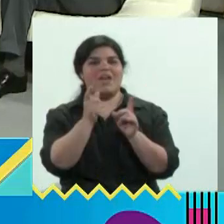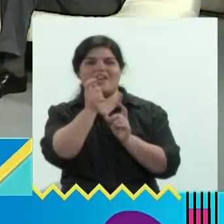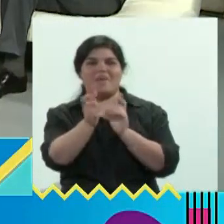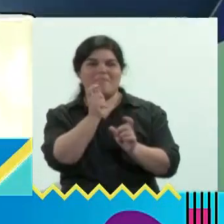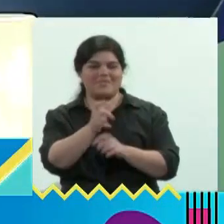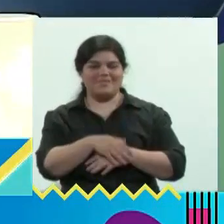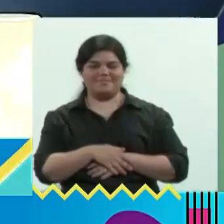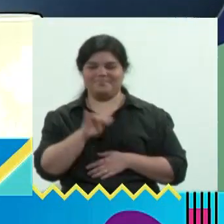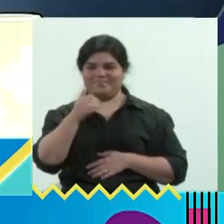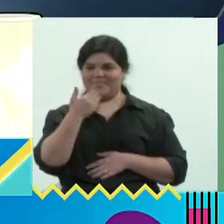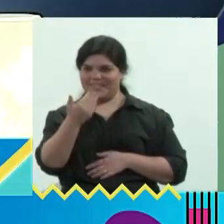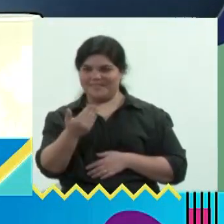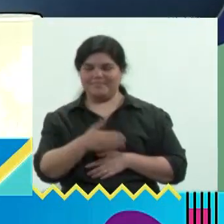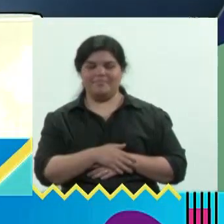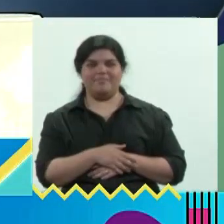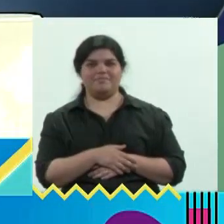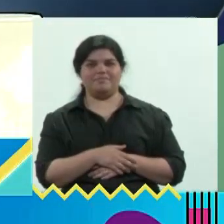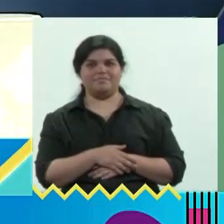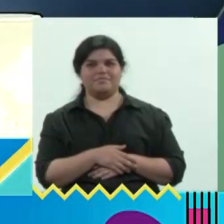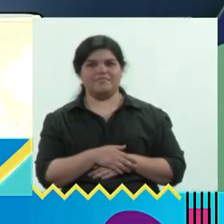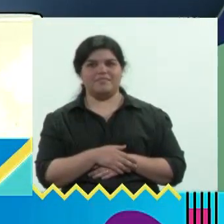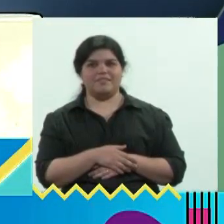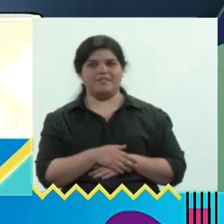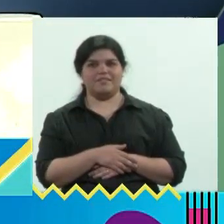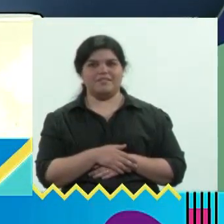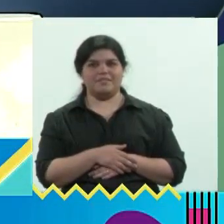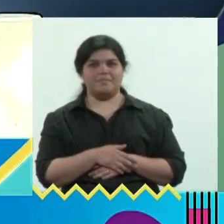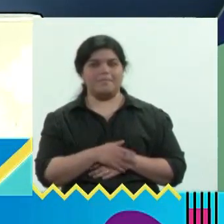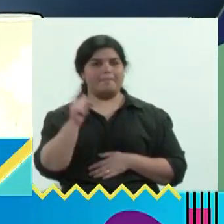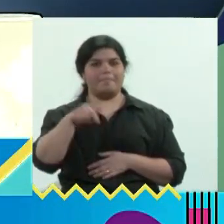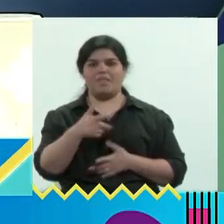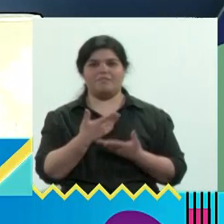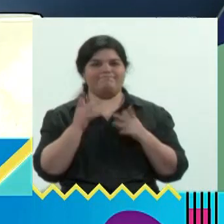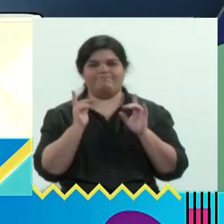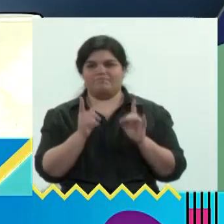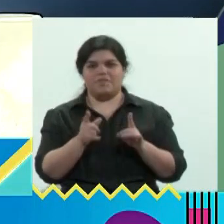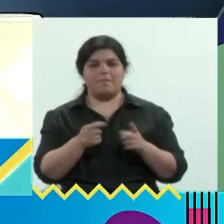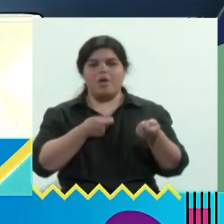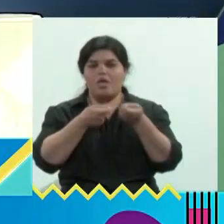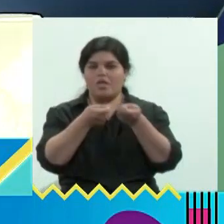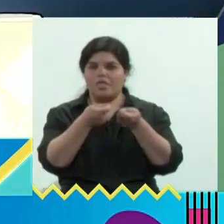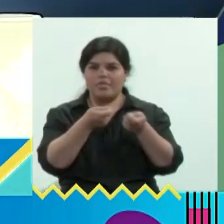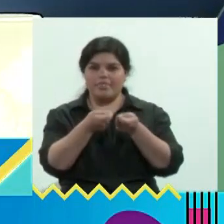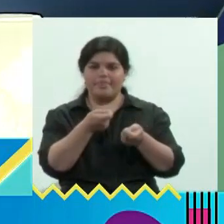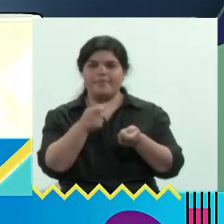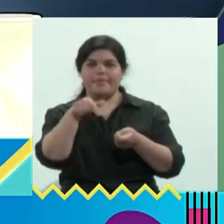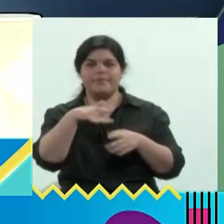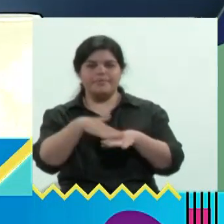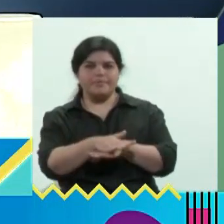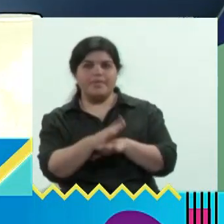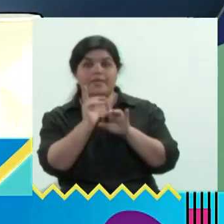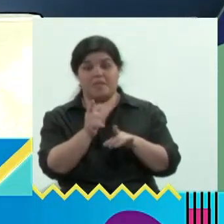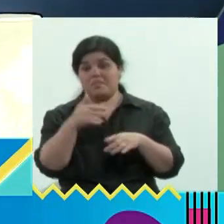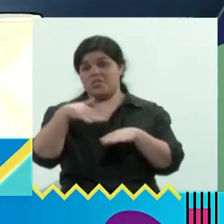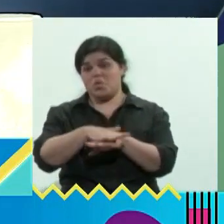gracias. Mira, hay una tendencia en la manera en que se gestiona la ciudad y también en estas